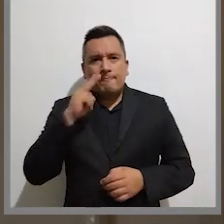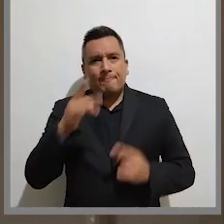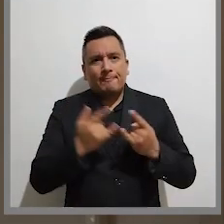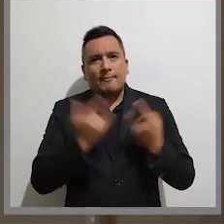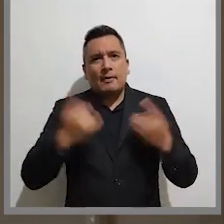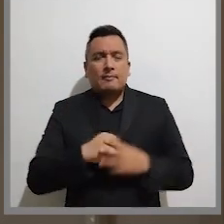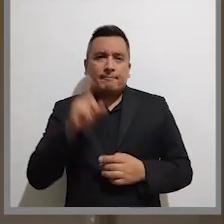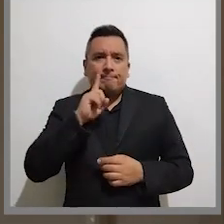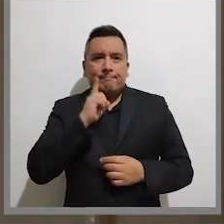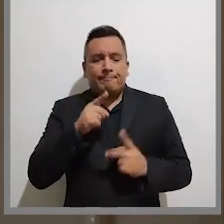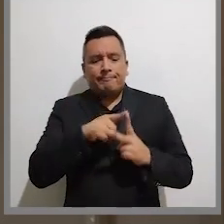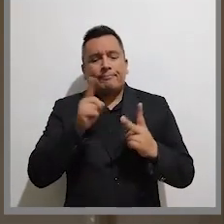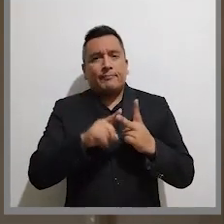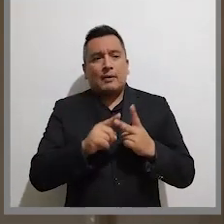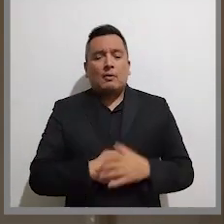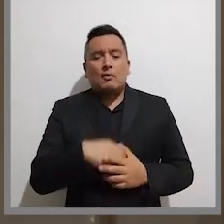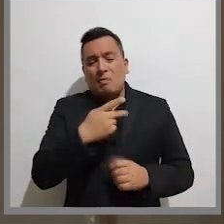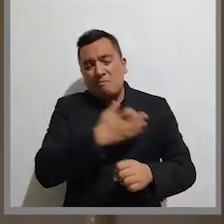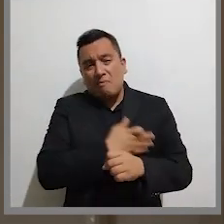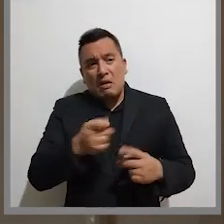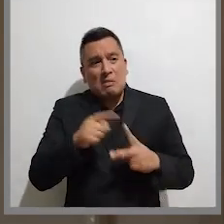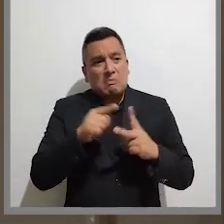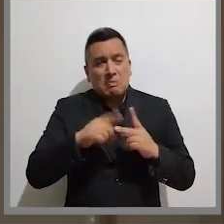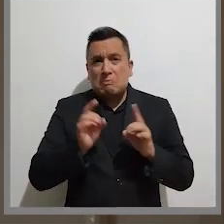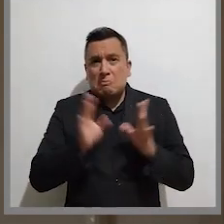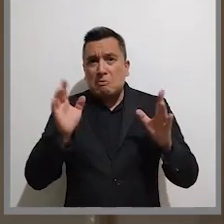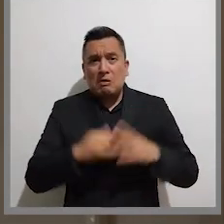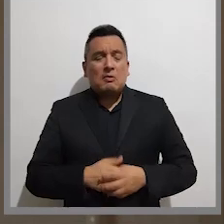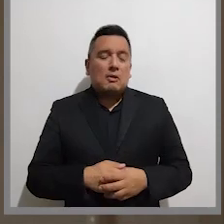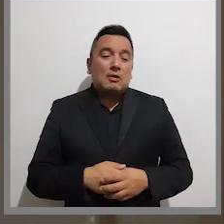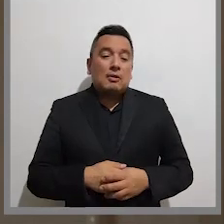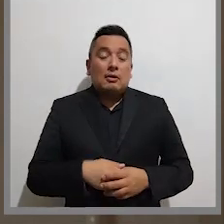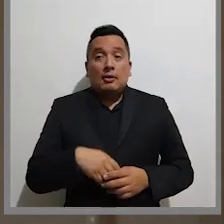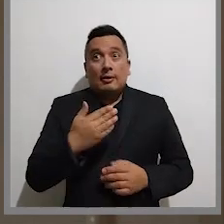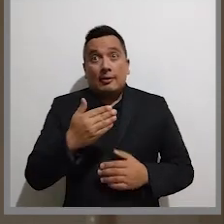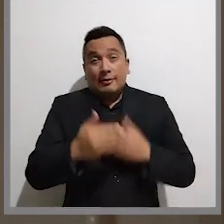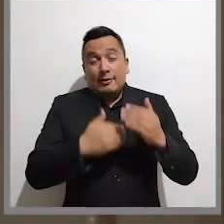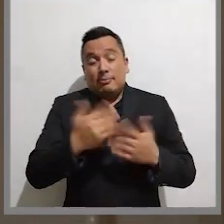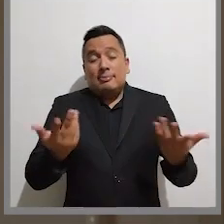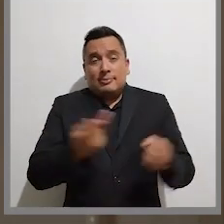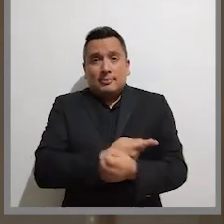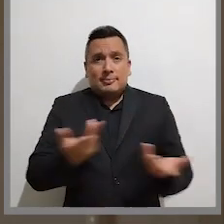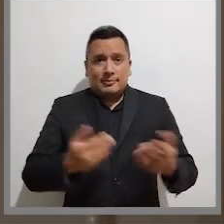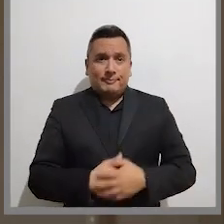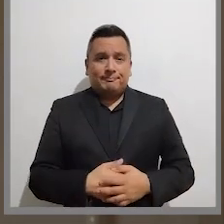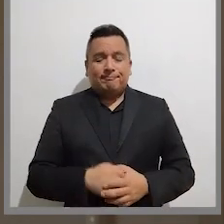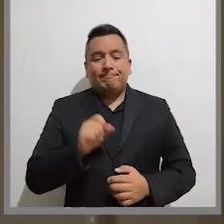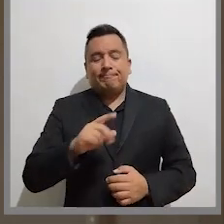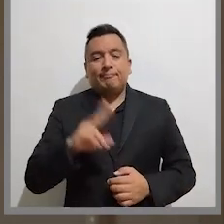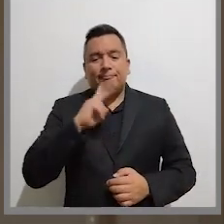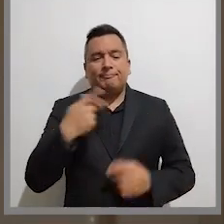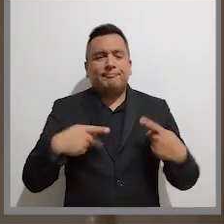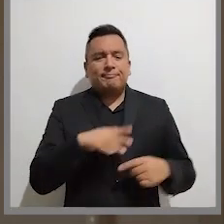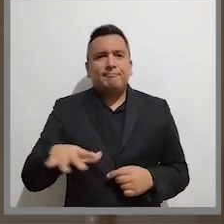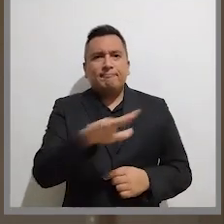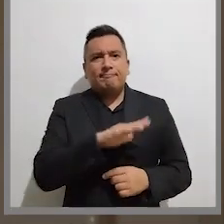esto afecta directamente a ellas y a sus familias. Y luego, además, el impacto social que tiene